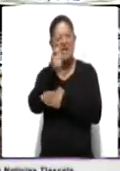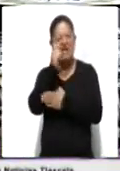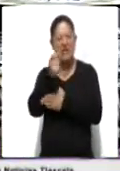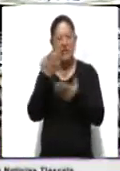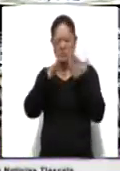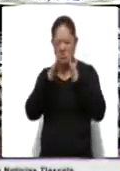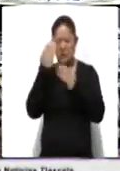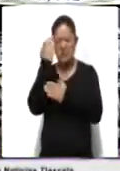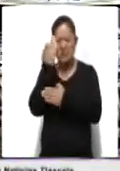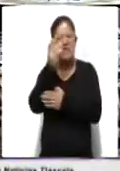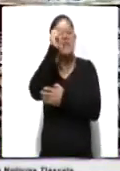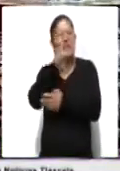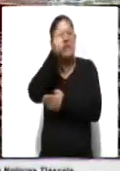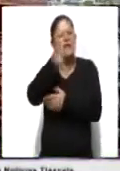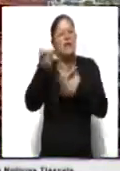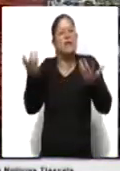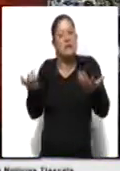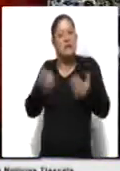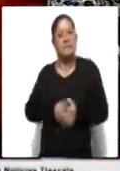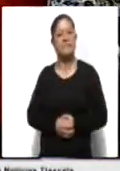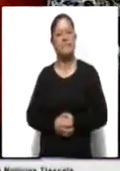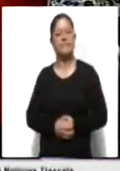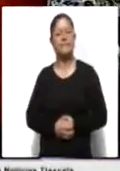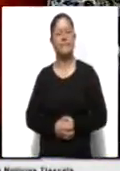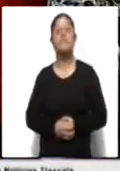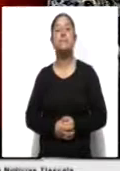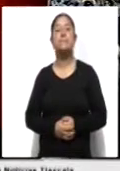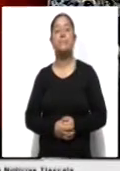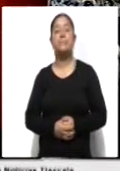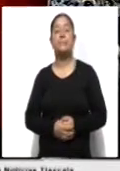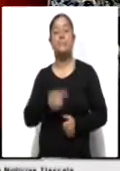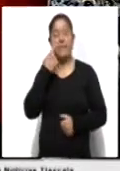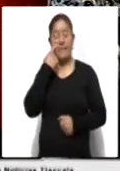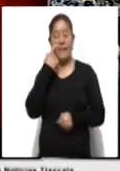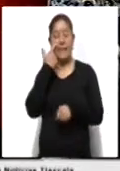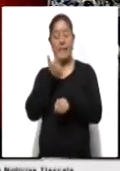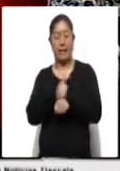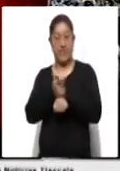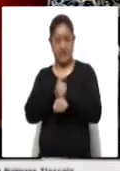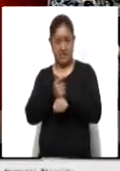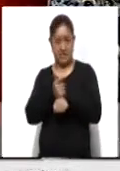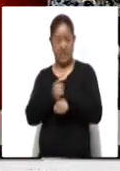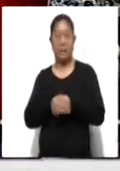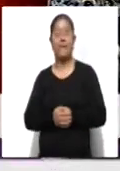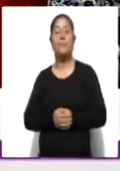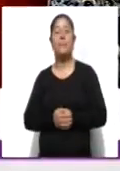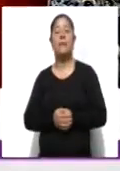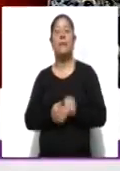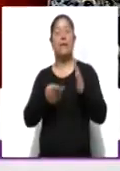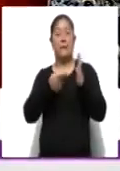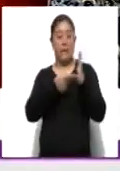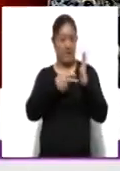cuál es la finalidad de esta arquitectura? Sí, mira, la licenciatura en arquitectura bioclimática